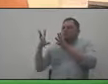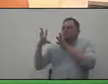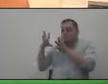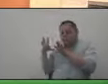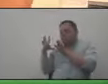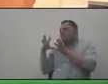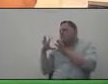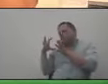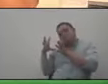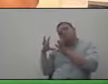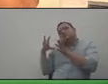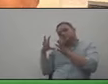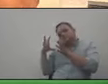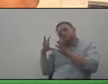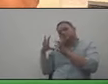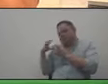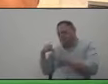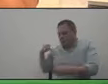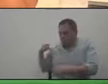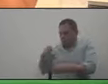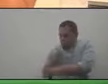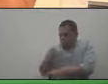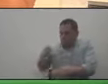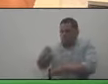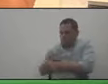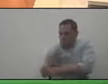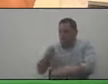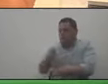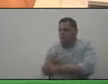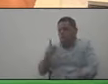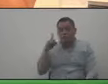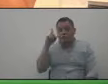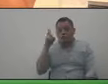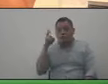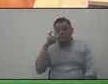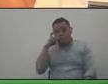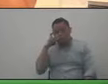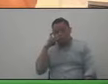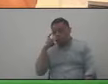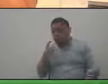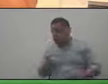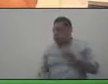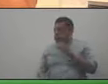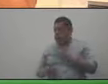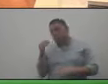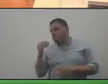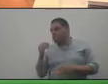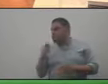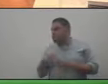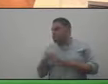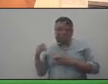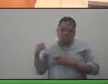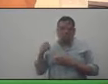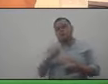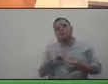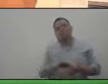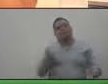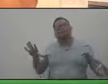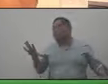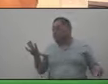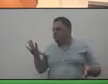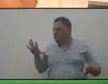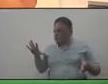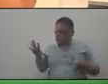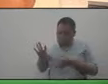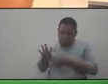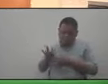nos pesa. Y se empezó, Giovanni, y es tan claro el conocimiento que tiene el gobernador, que él no empezó a hacer inversiones desarticuladas, sino que lo primero que